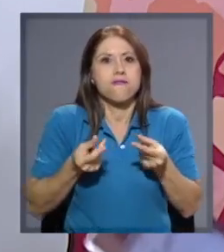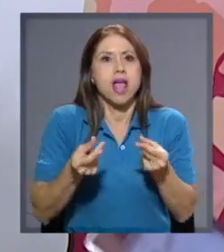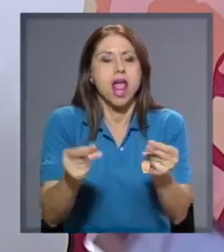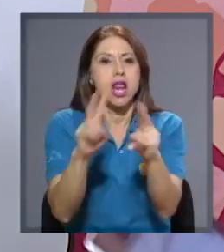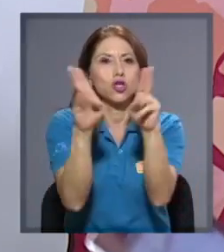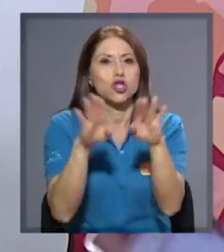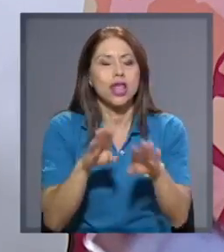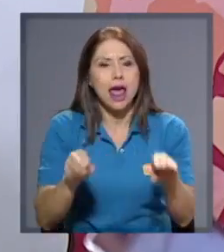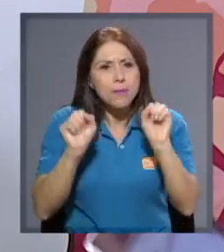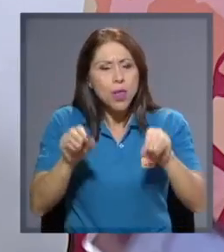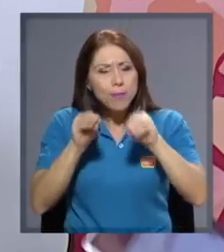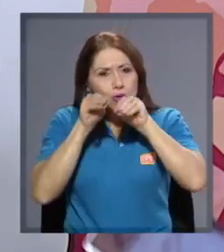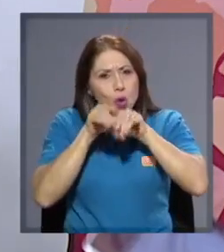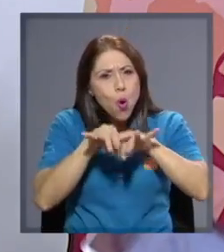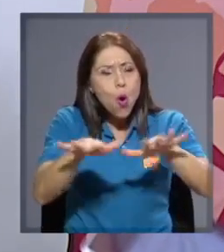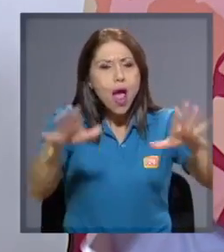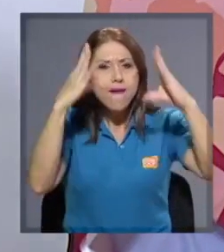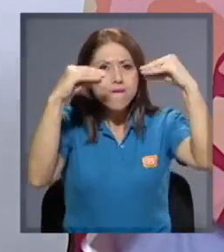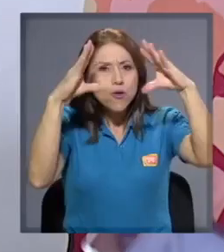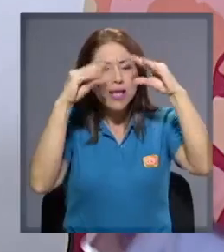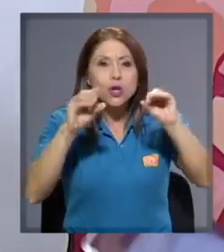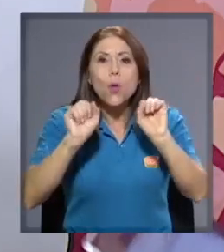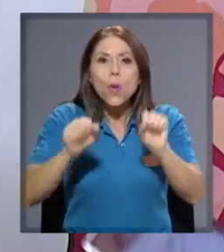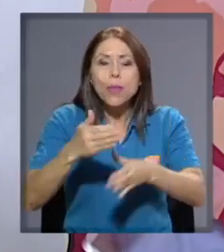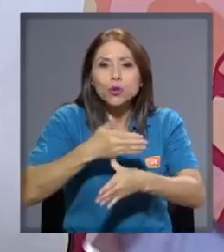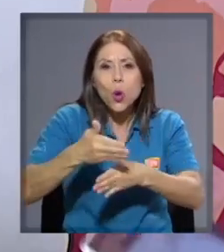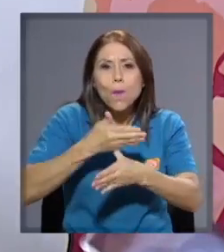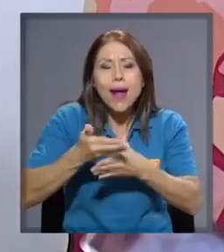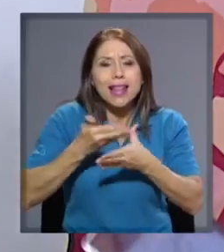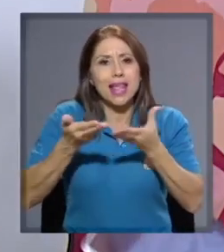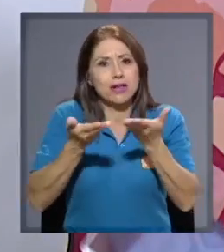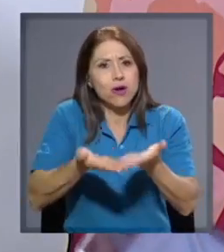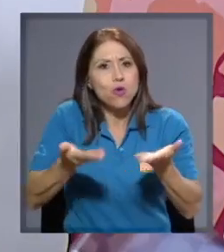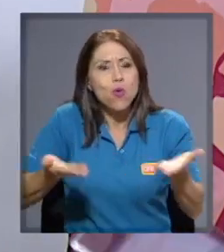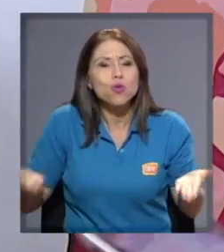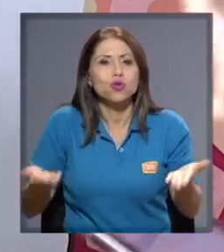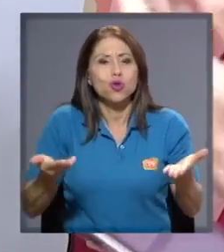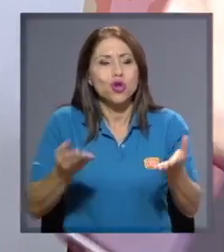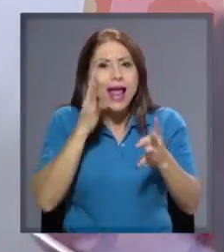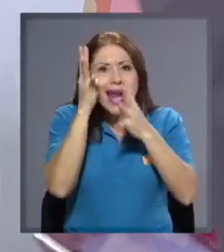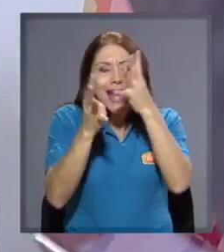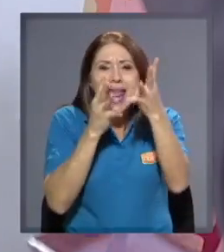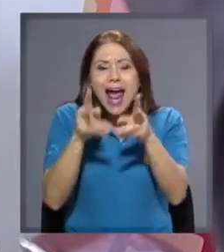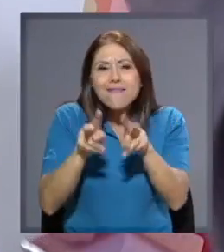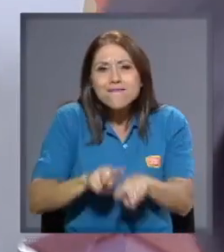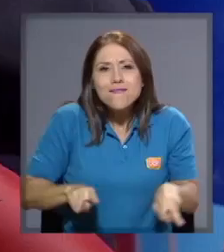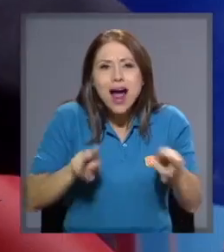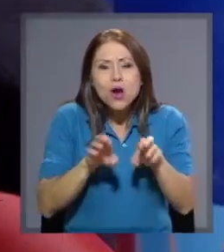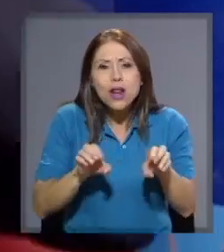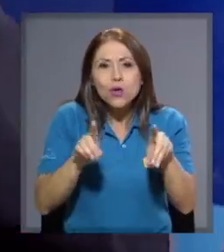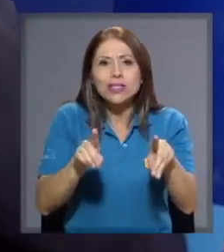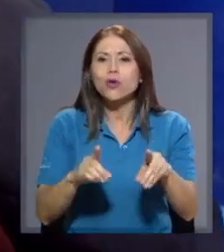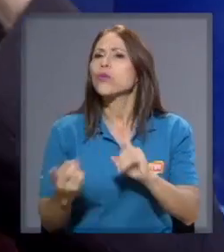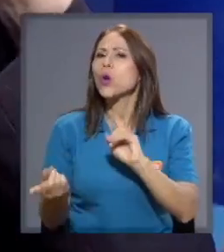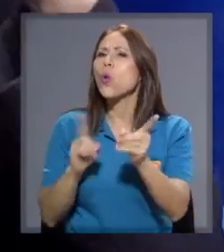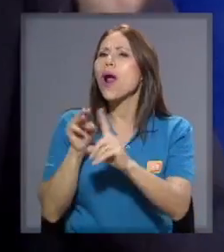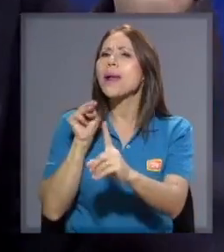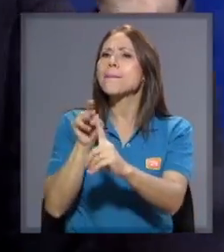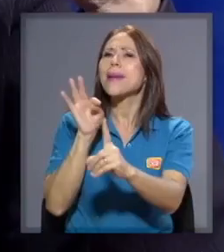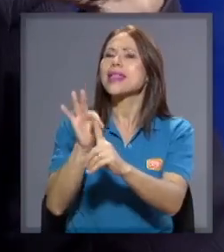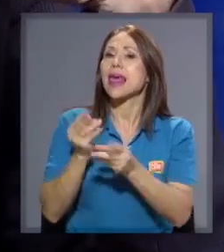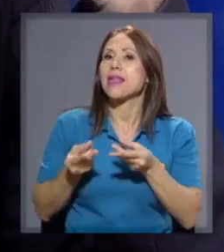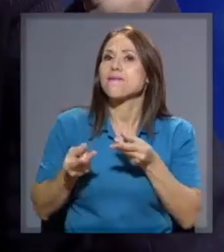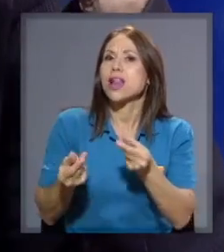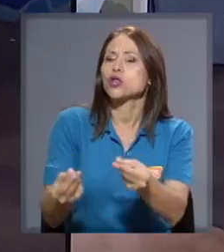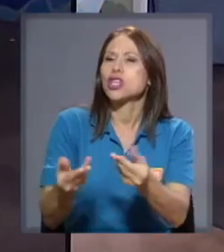podemos transmitir información compartir recursos con crear valor con crear educación y cuál va a ser la meta de velocidad que